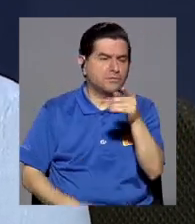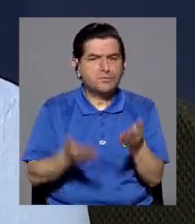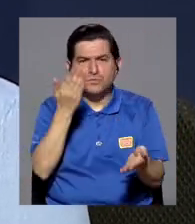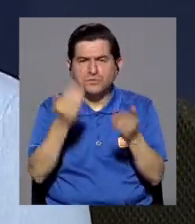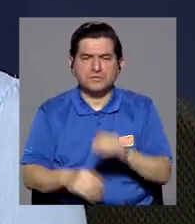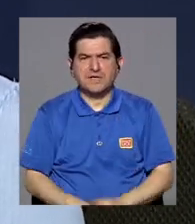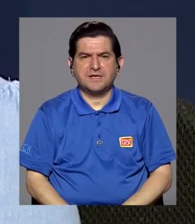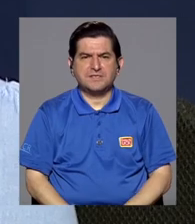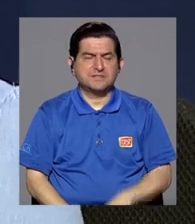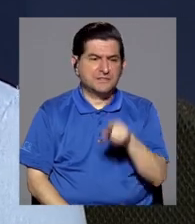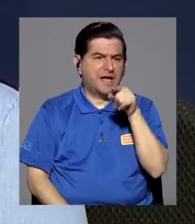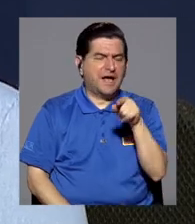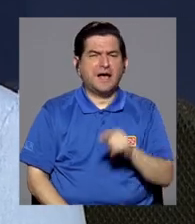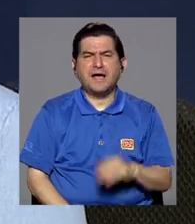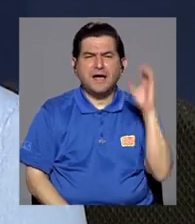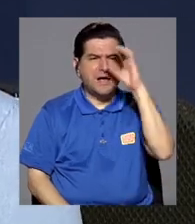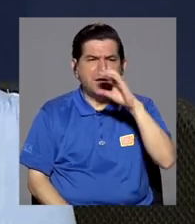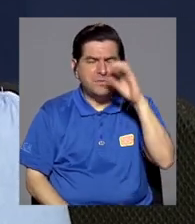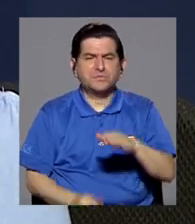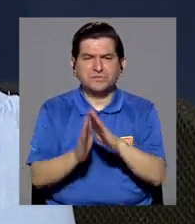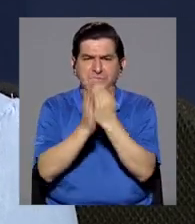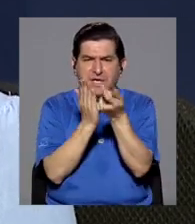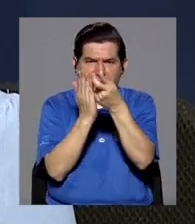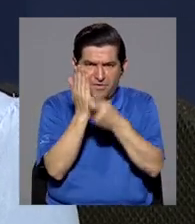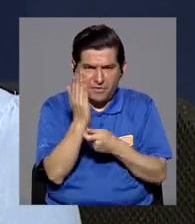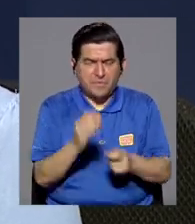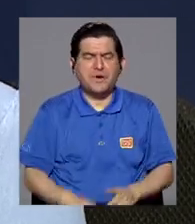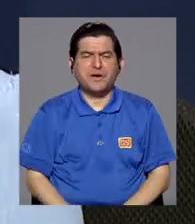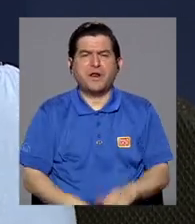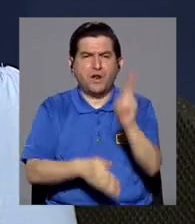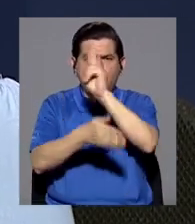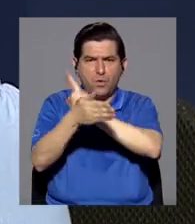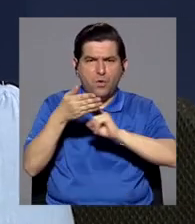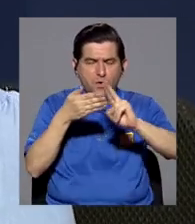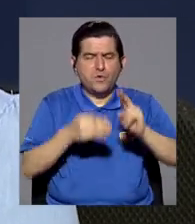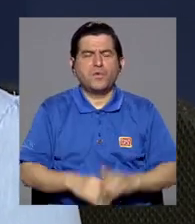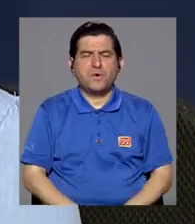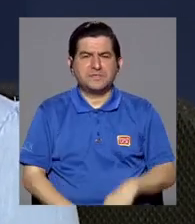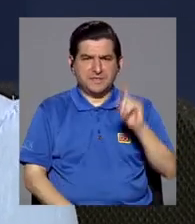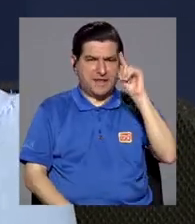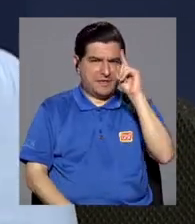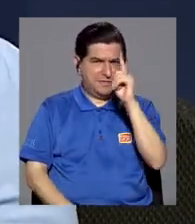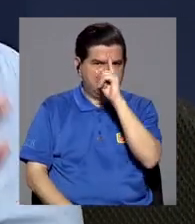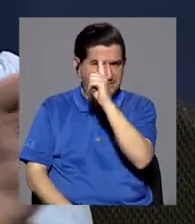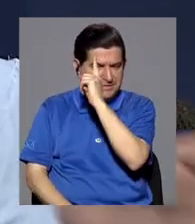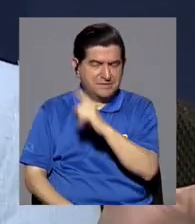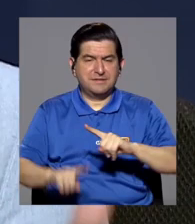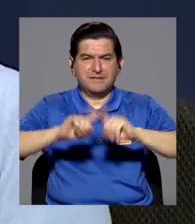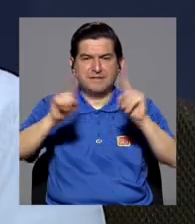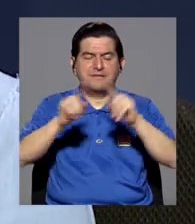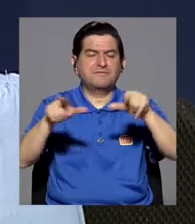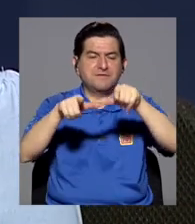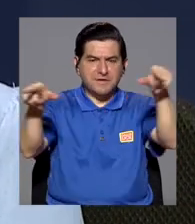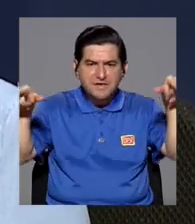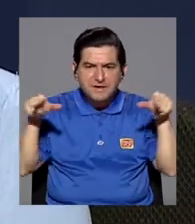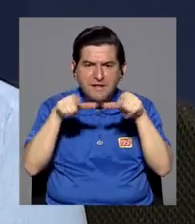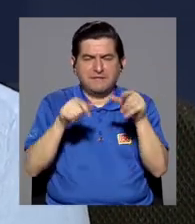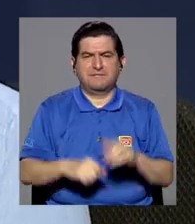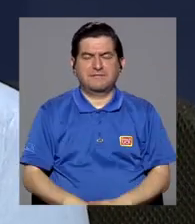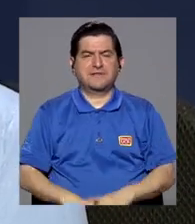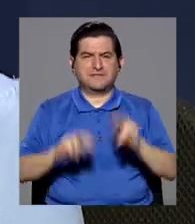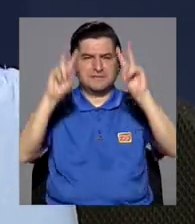abrir que sciencedirect o puedes buscar la revista la complutense de madrid hay mucha mucha teoría y desde diferentes lugares